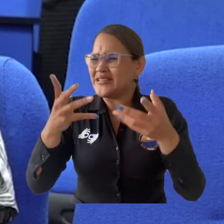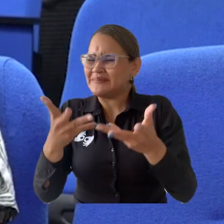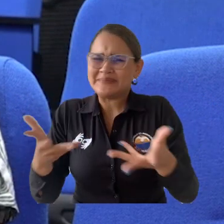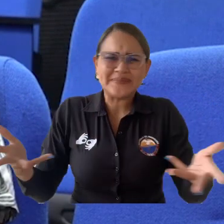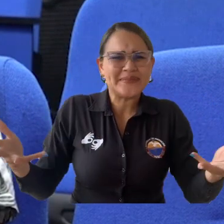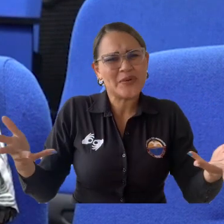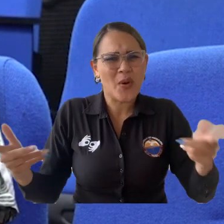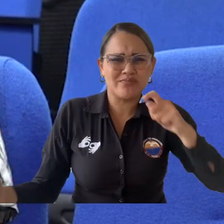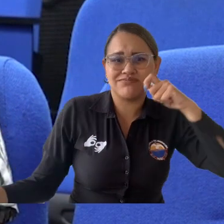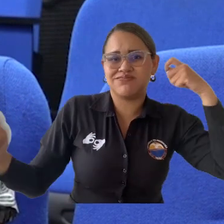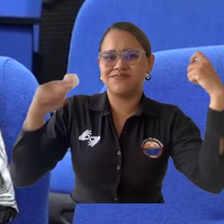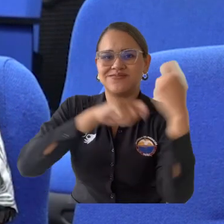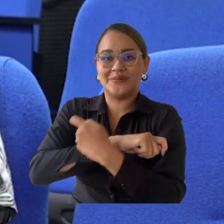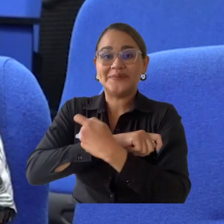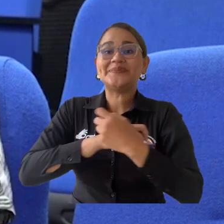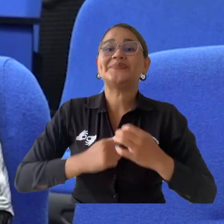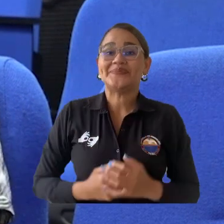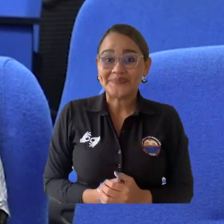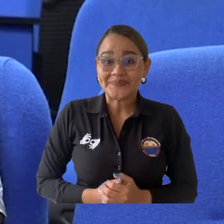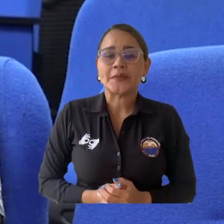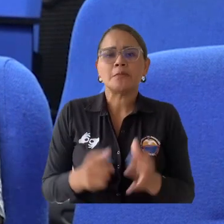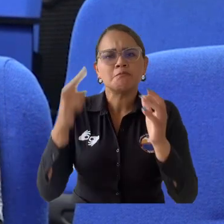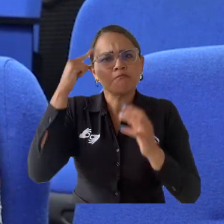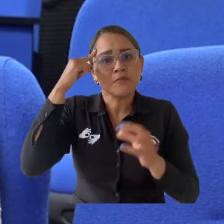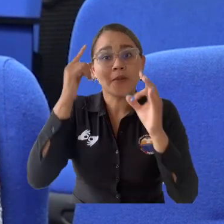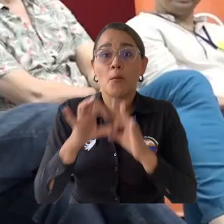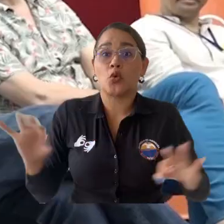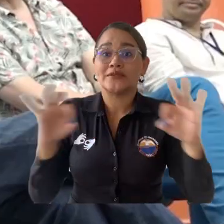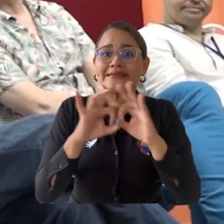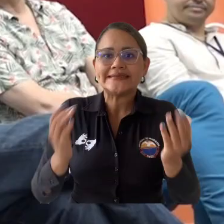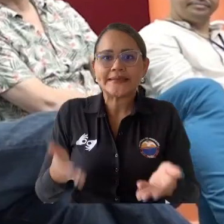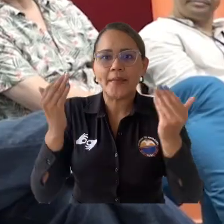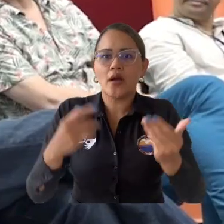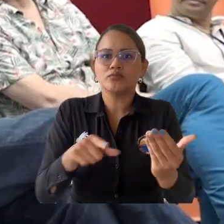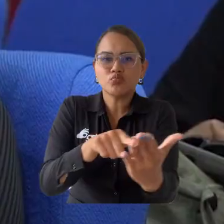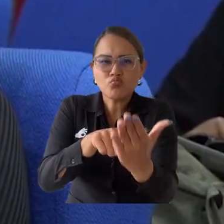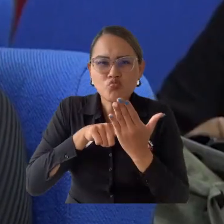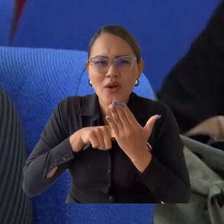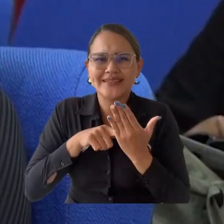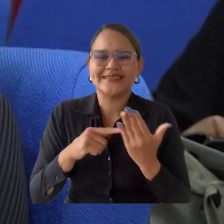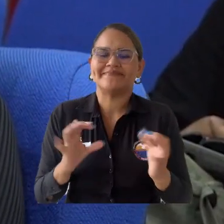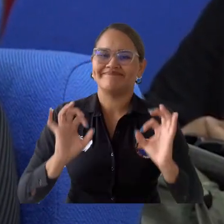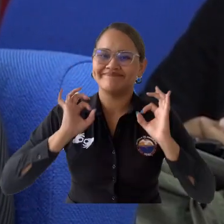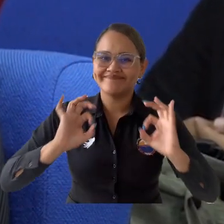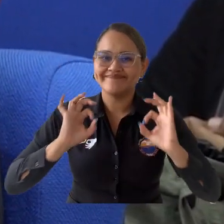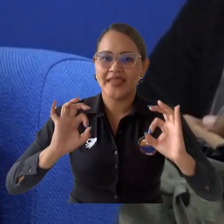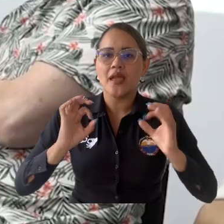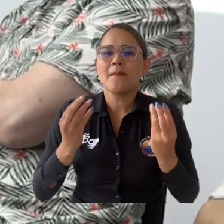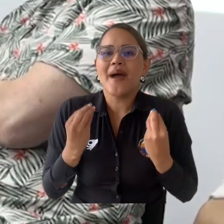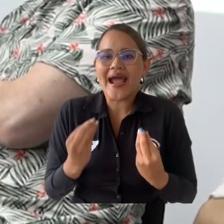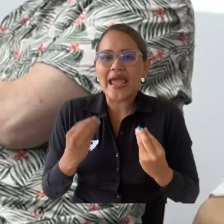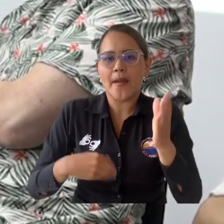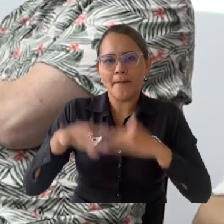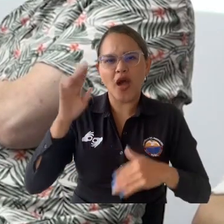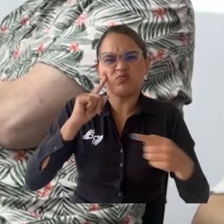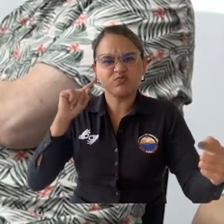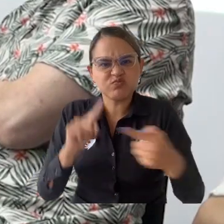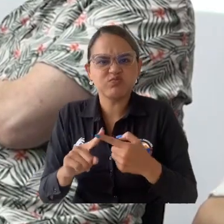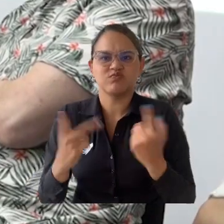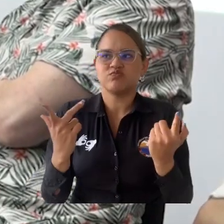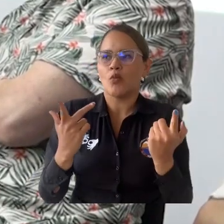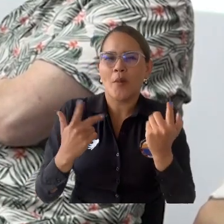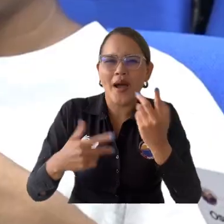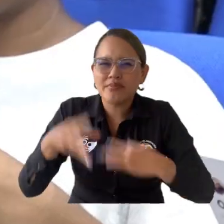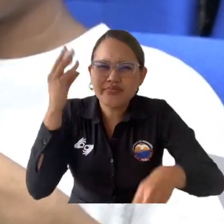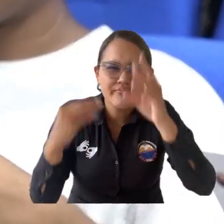encuentros que se deben fomentar, porque no solamente a potencializar esa relación, sino abrir nuevos